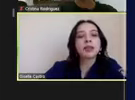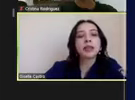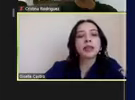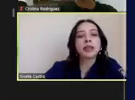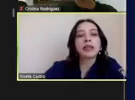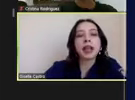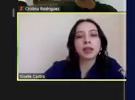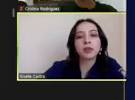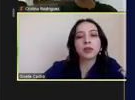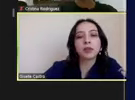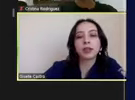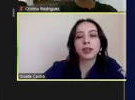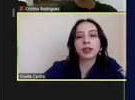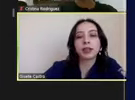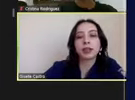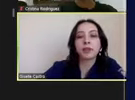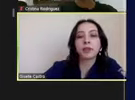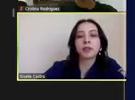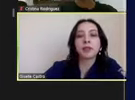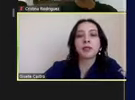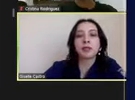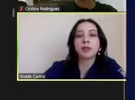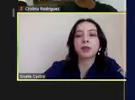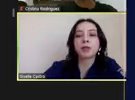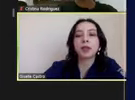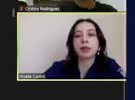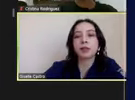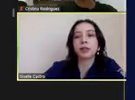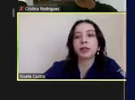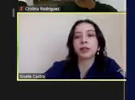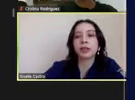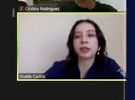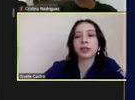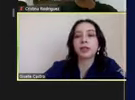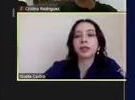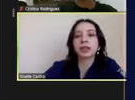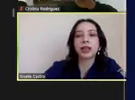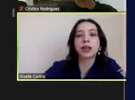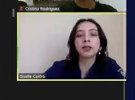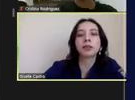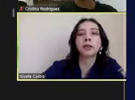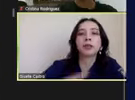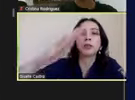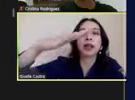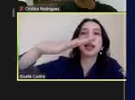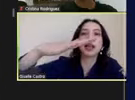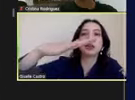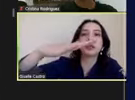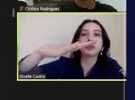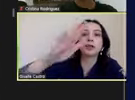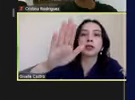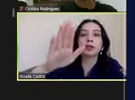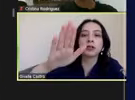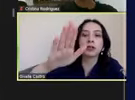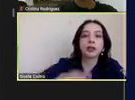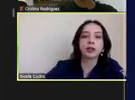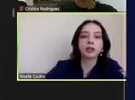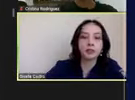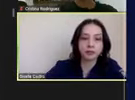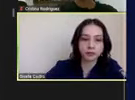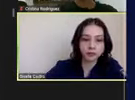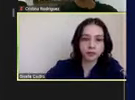en el caso del esguince alto, vamos a tener que va a ser por medio de una rotación externa forzada con el pie en